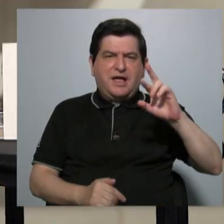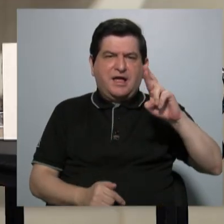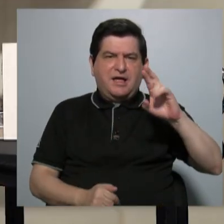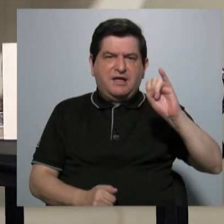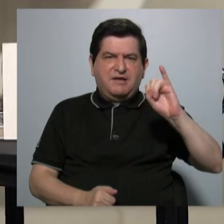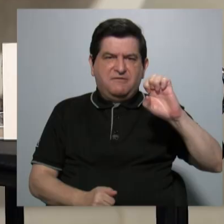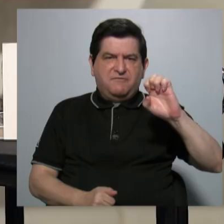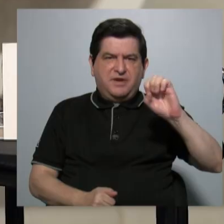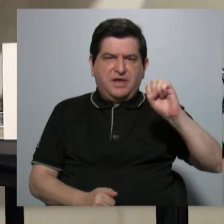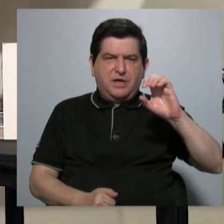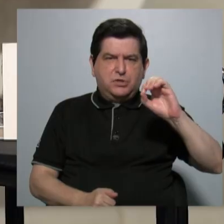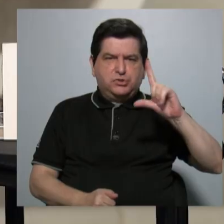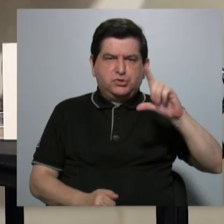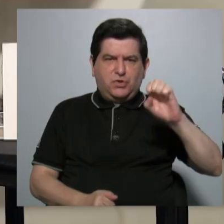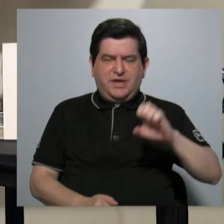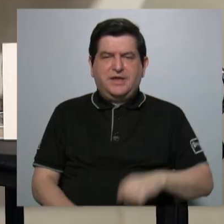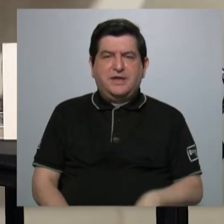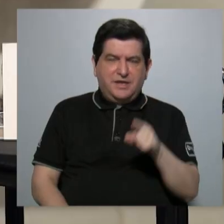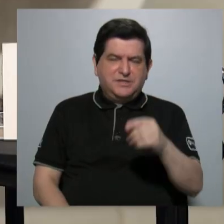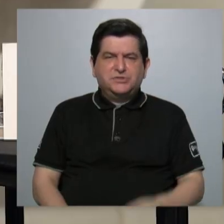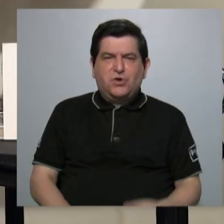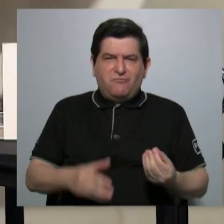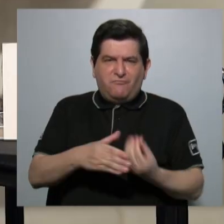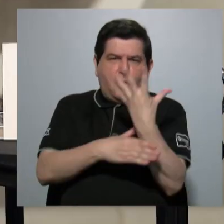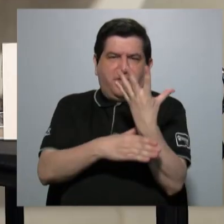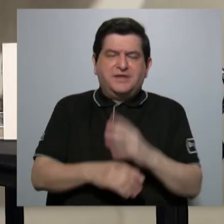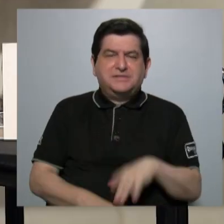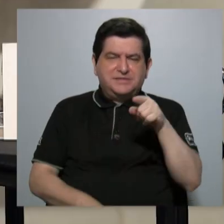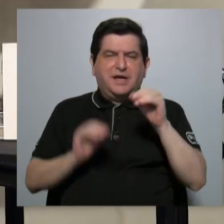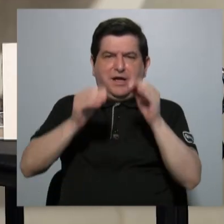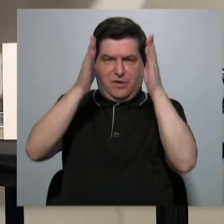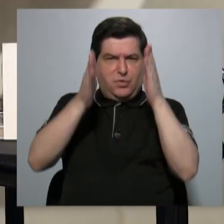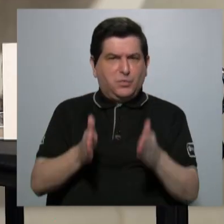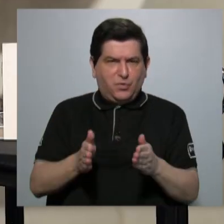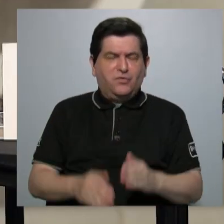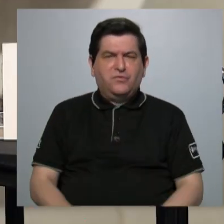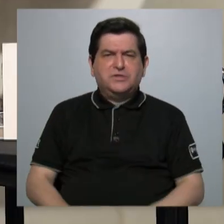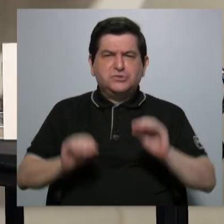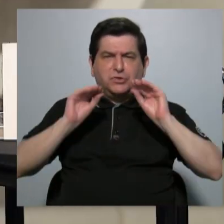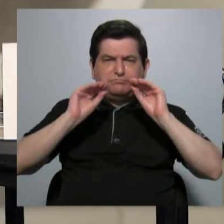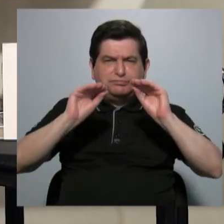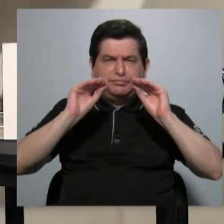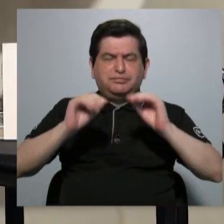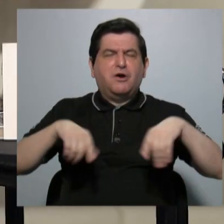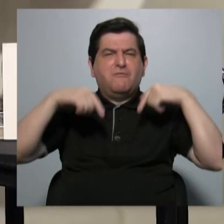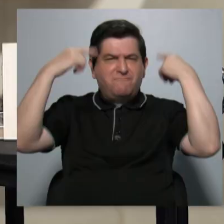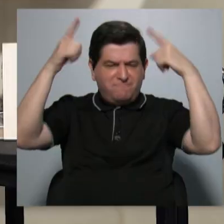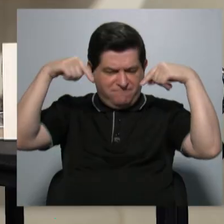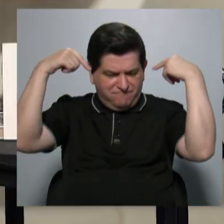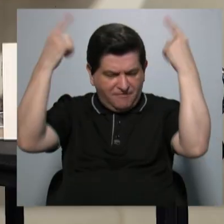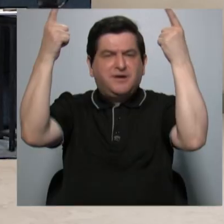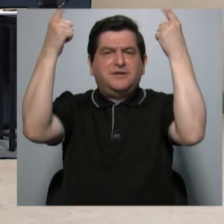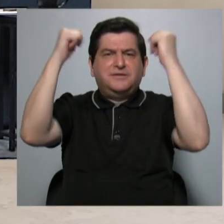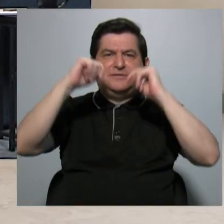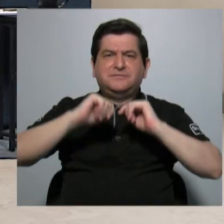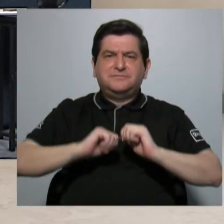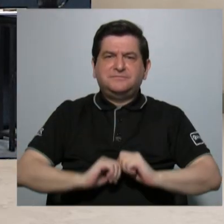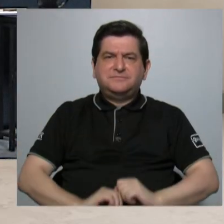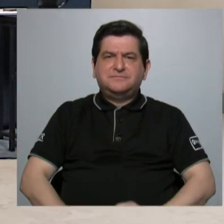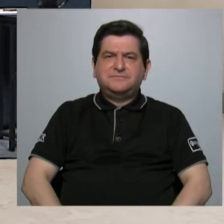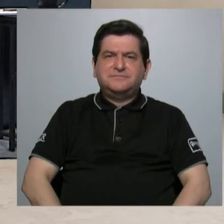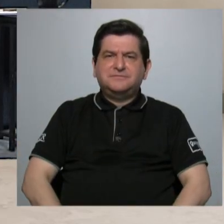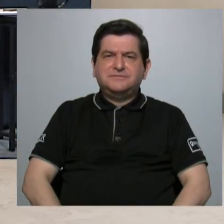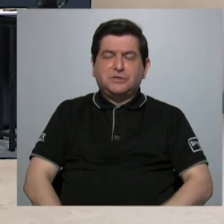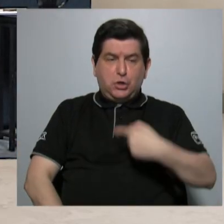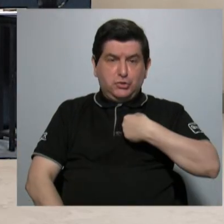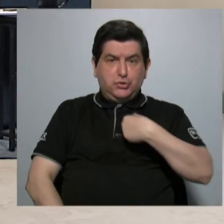en Florencia, donde los profesores que dan clases ahí son profesores y profesoras muy famosos, ¿verdad?